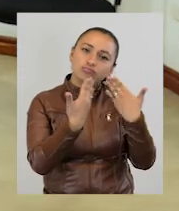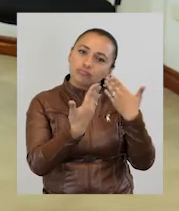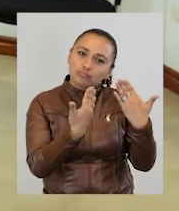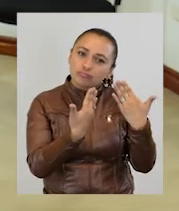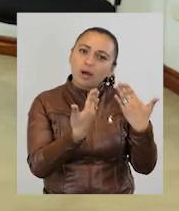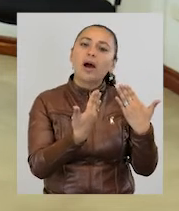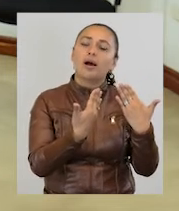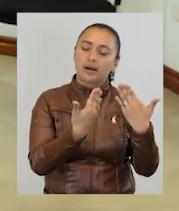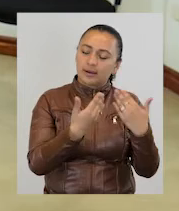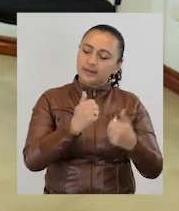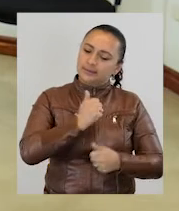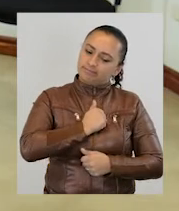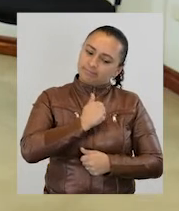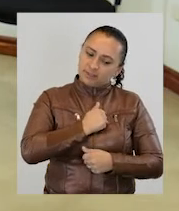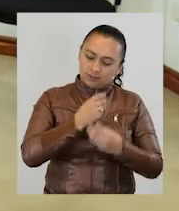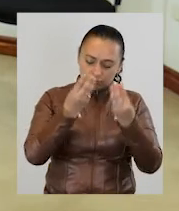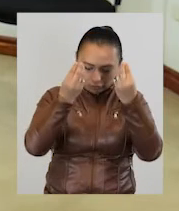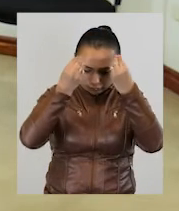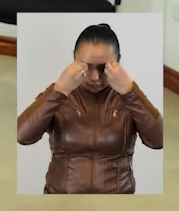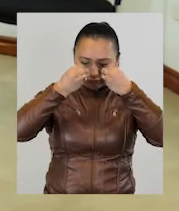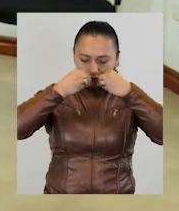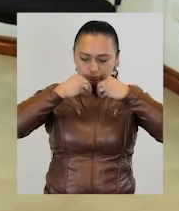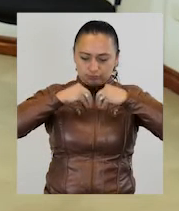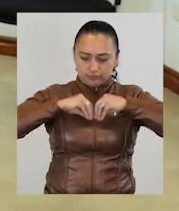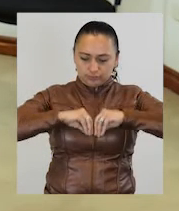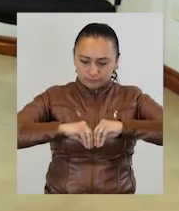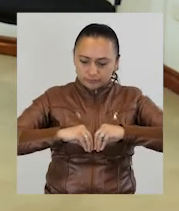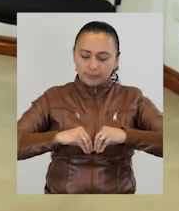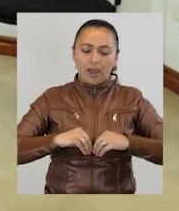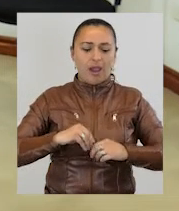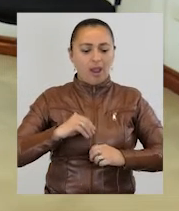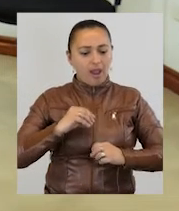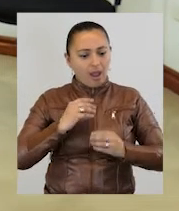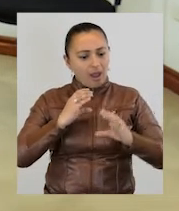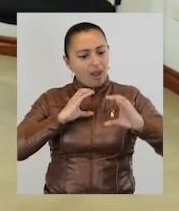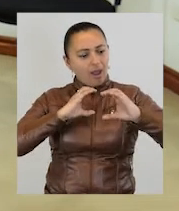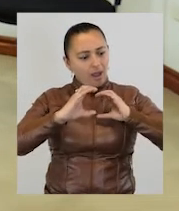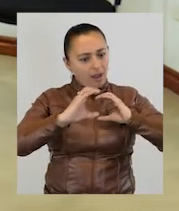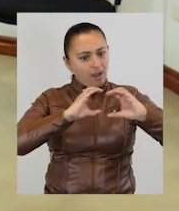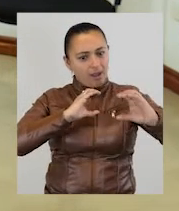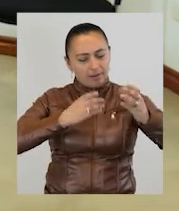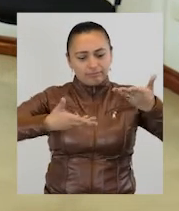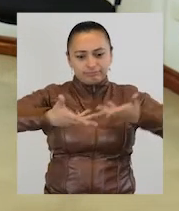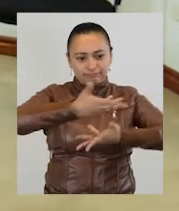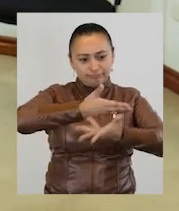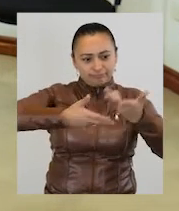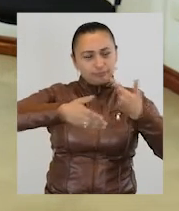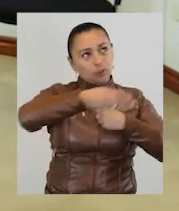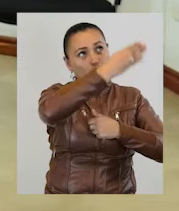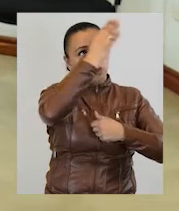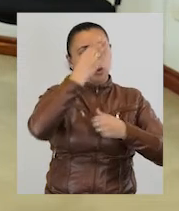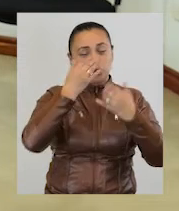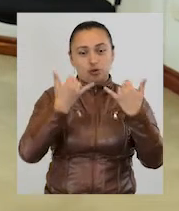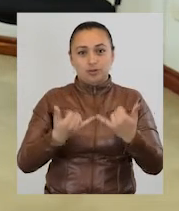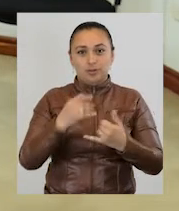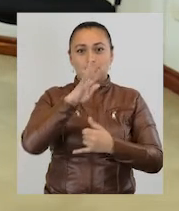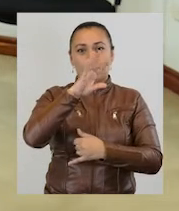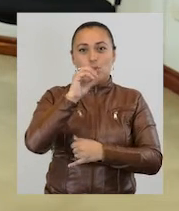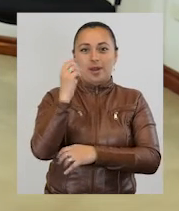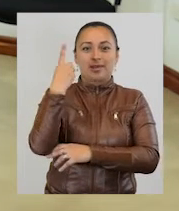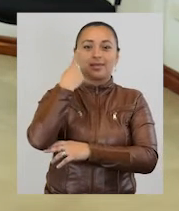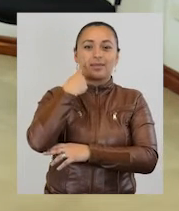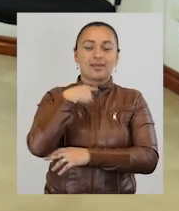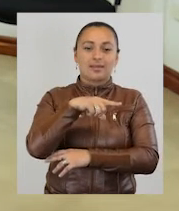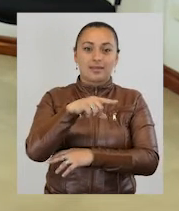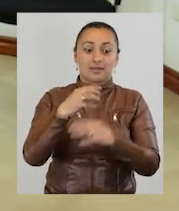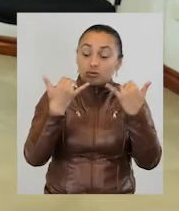diálogo y de confianza, nutrirá este diálogo y esta conversación con Dios en esta